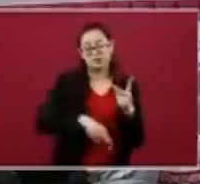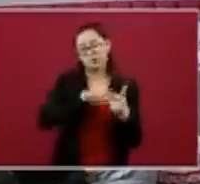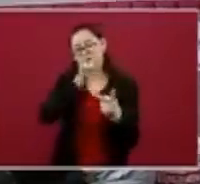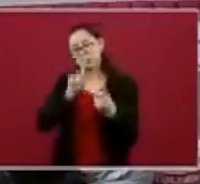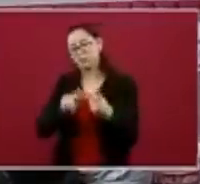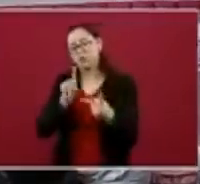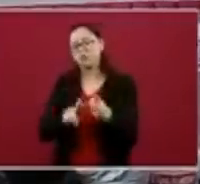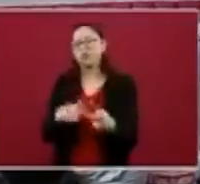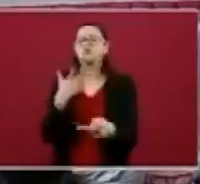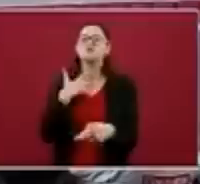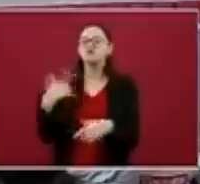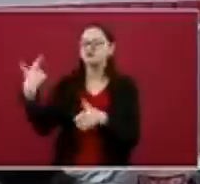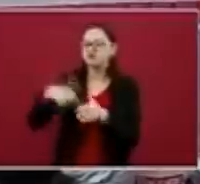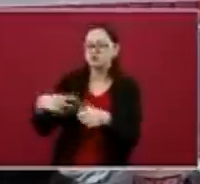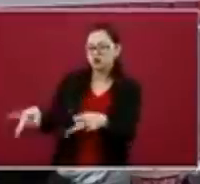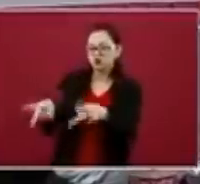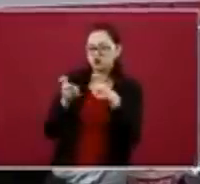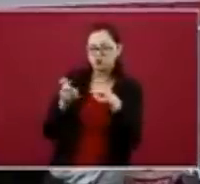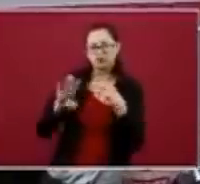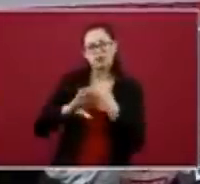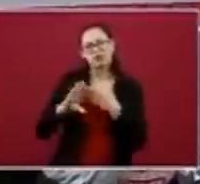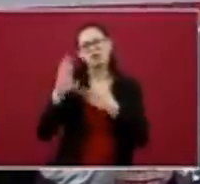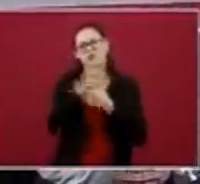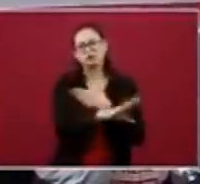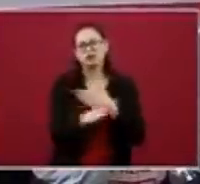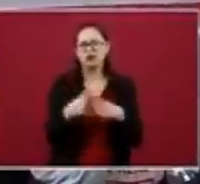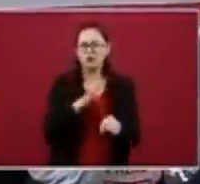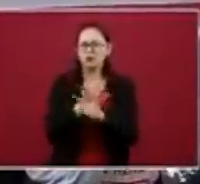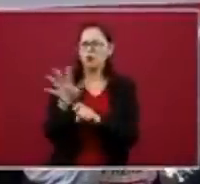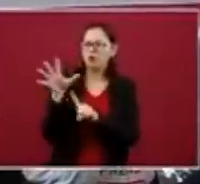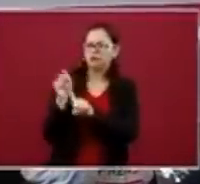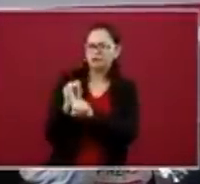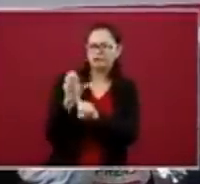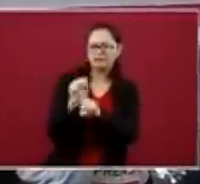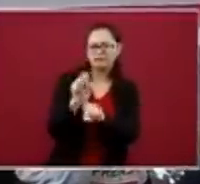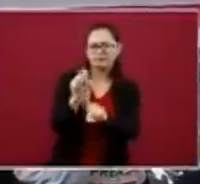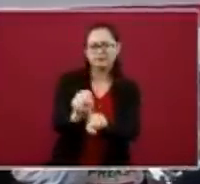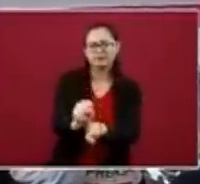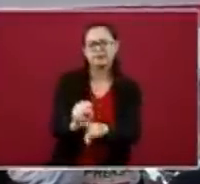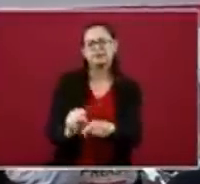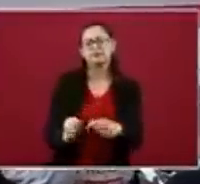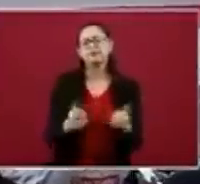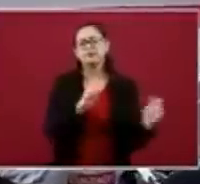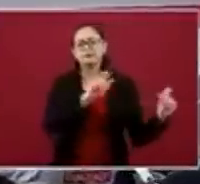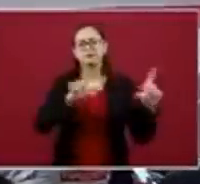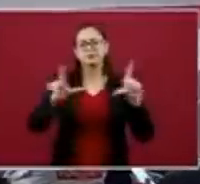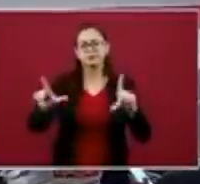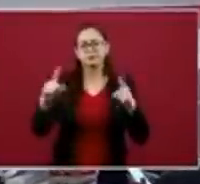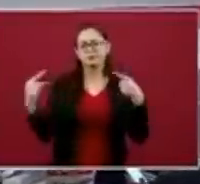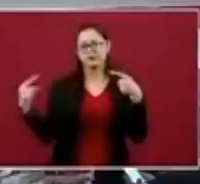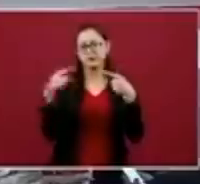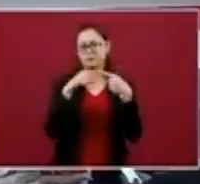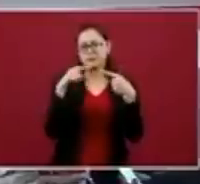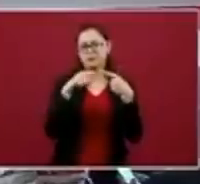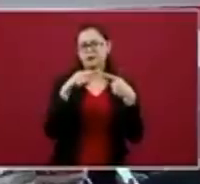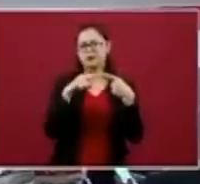robo de combustibles. En la primera gráfica